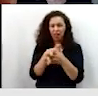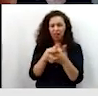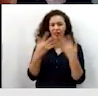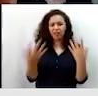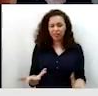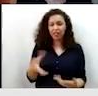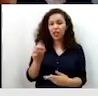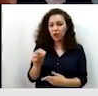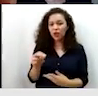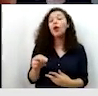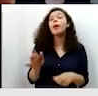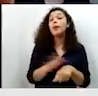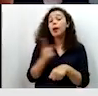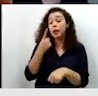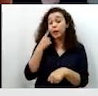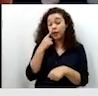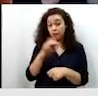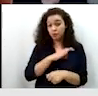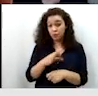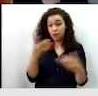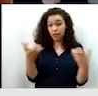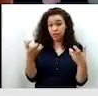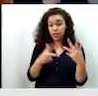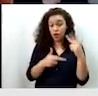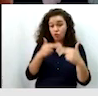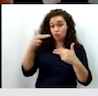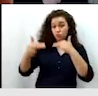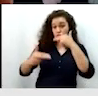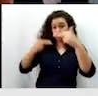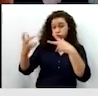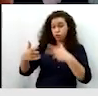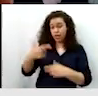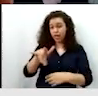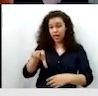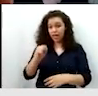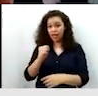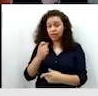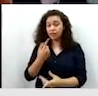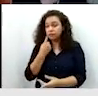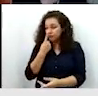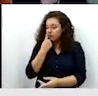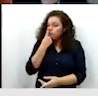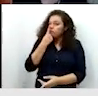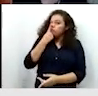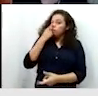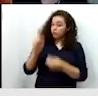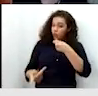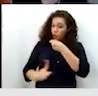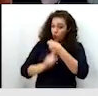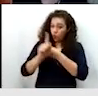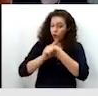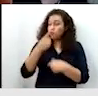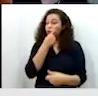qué? Porque podemos producir una nube de gas y que nos puede dañar la vía aérea o inclusive los